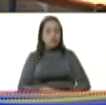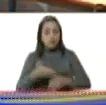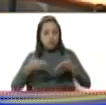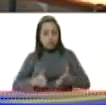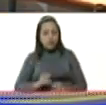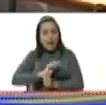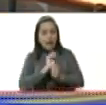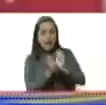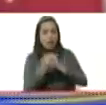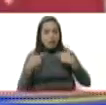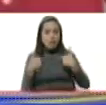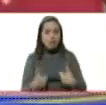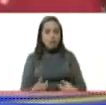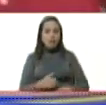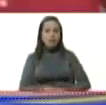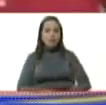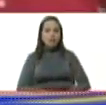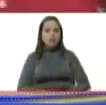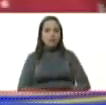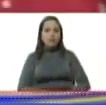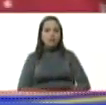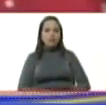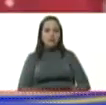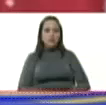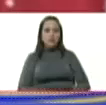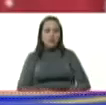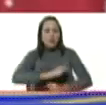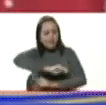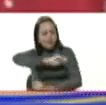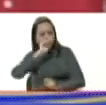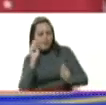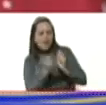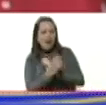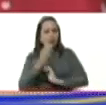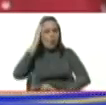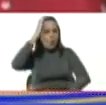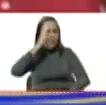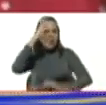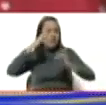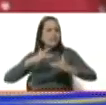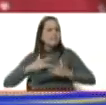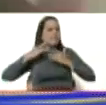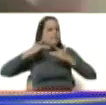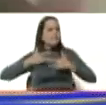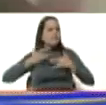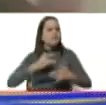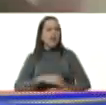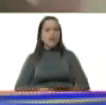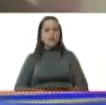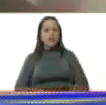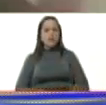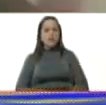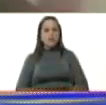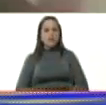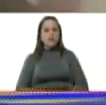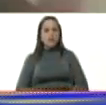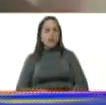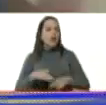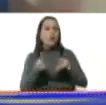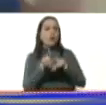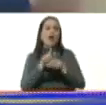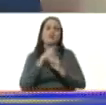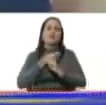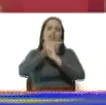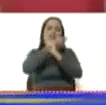al ser humano. Ya, es un salto gigantesco en la conciencia, en la sensibilidad. Ya te gradúas, pues.